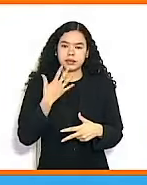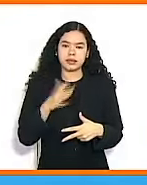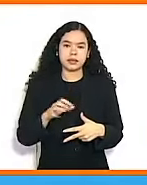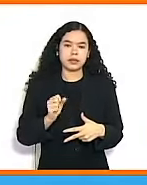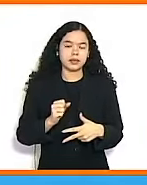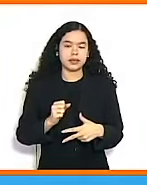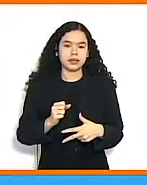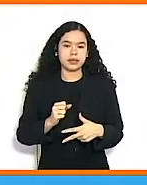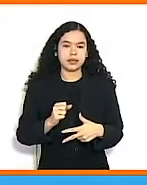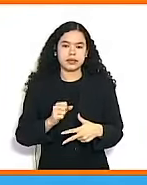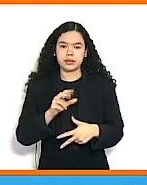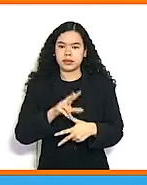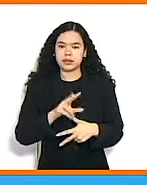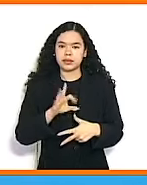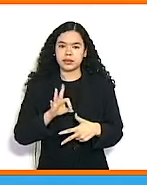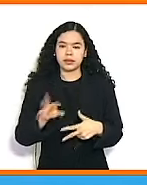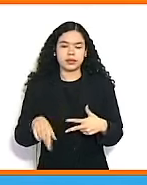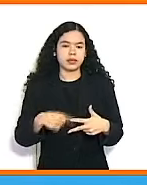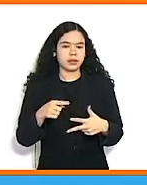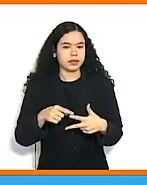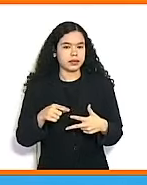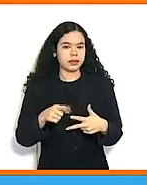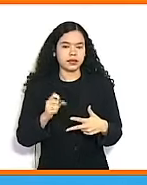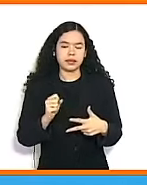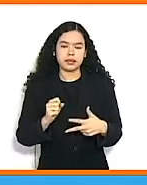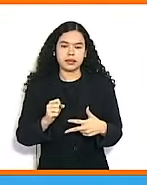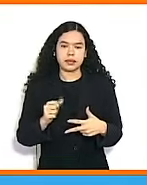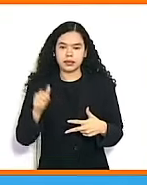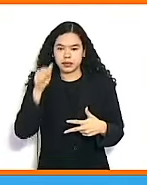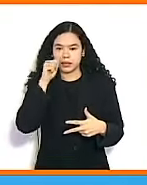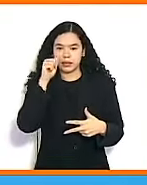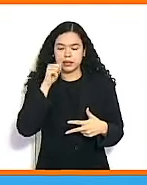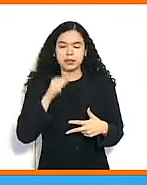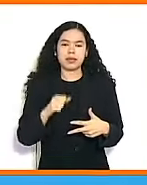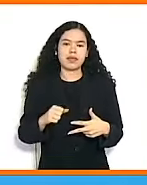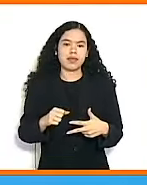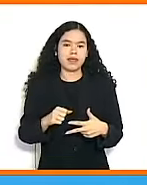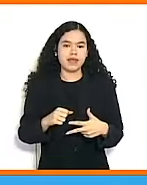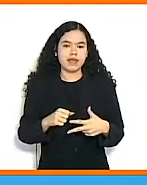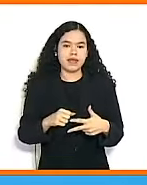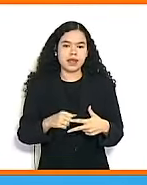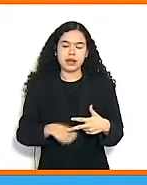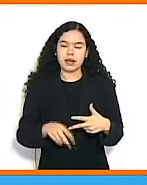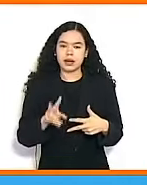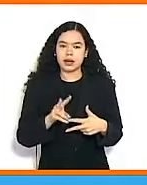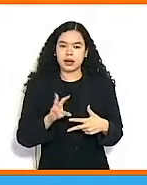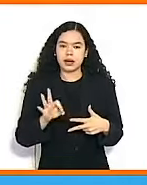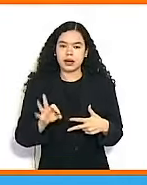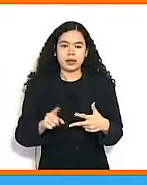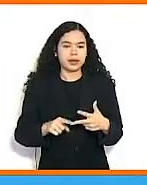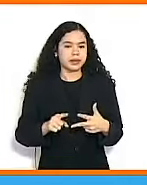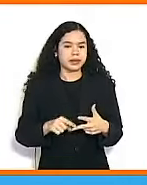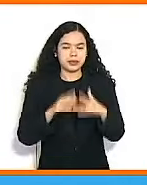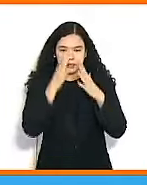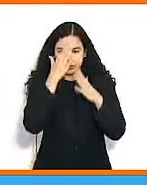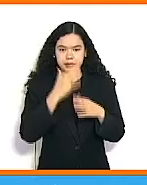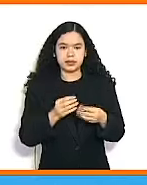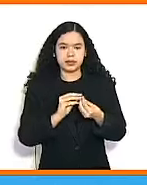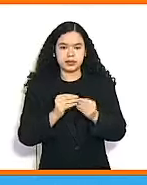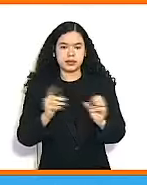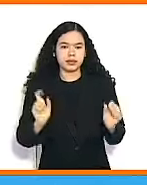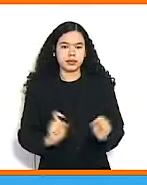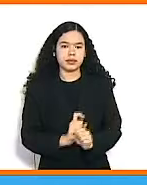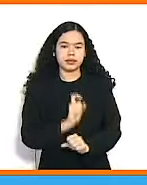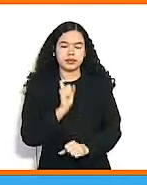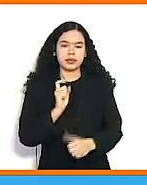porque es el 39, segundo número ganador. Atentos, porque este es el 29, tercer y último